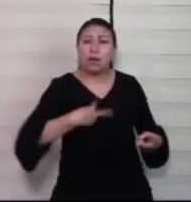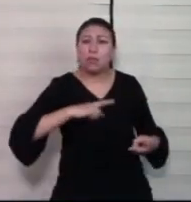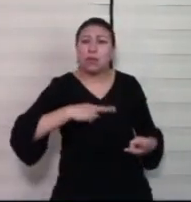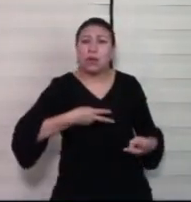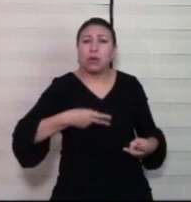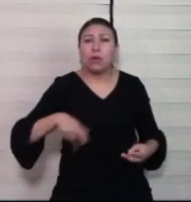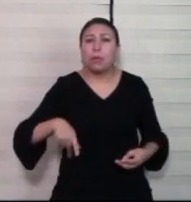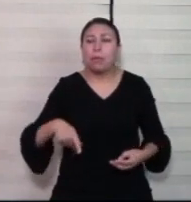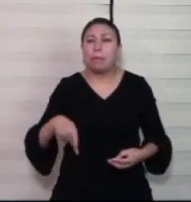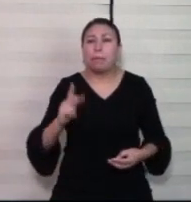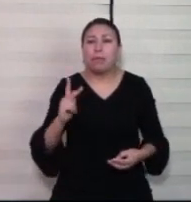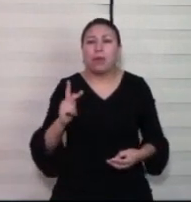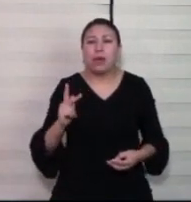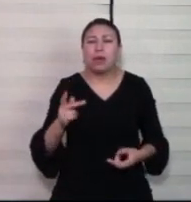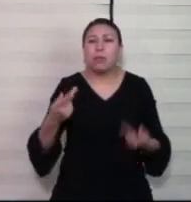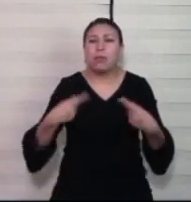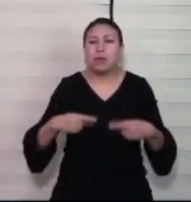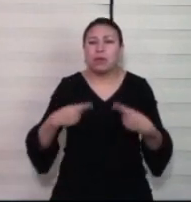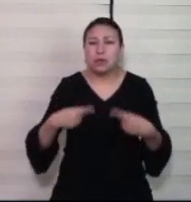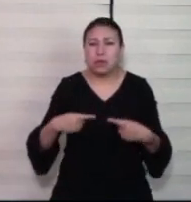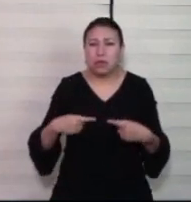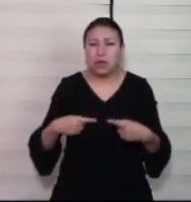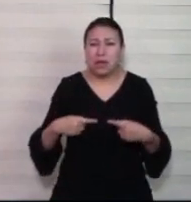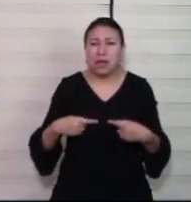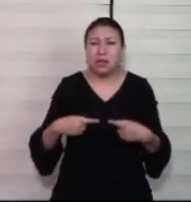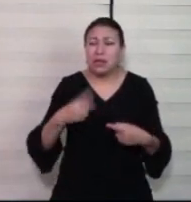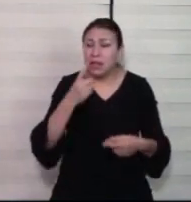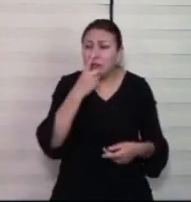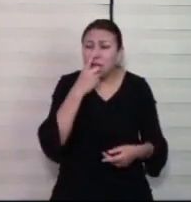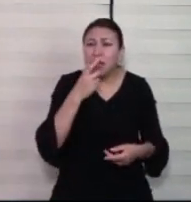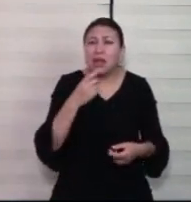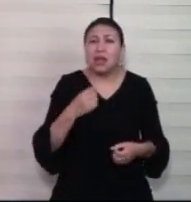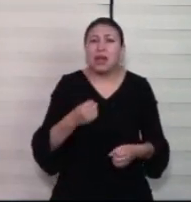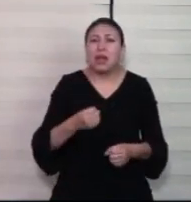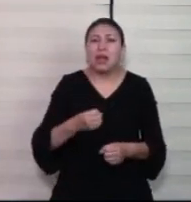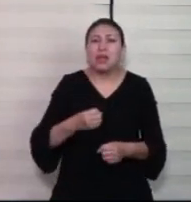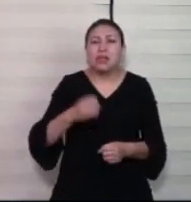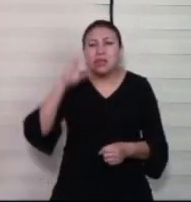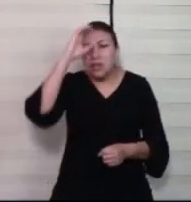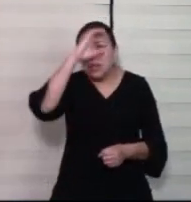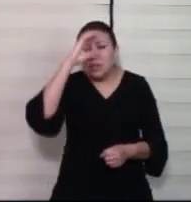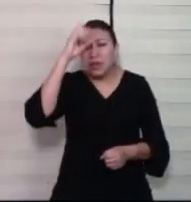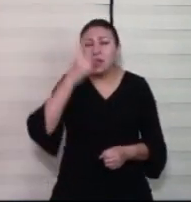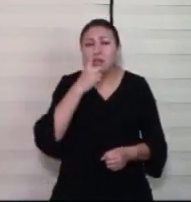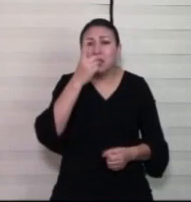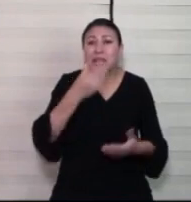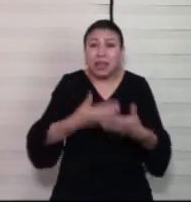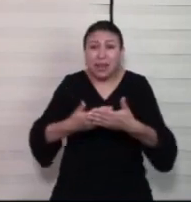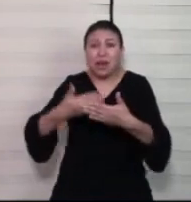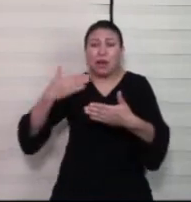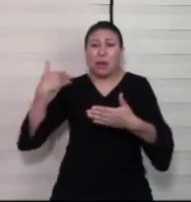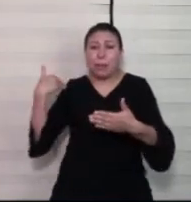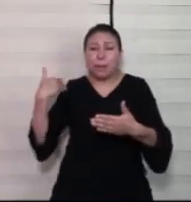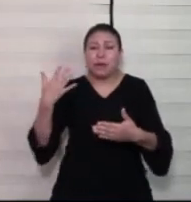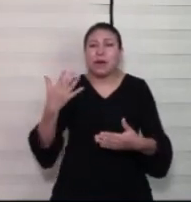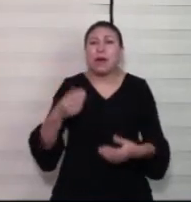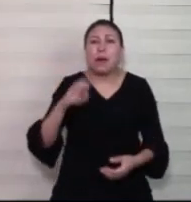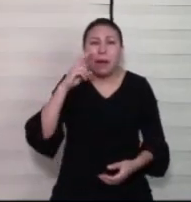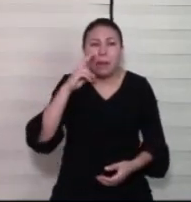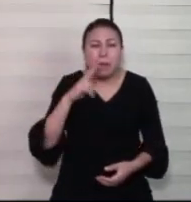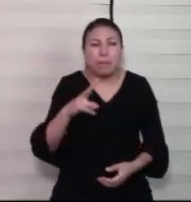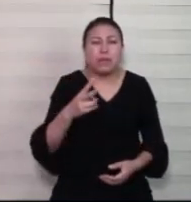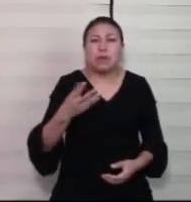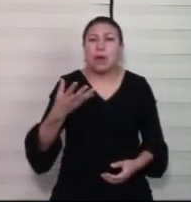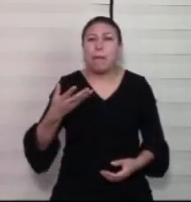expertos nos dicen que antes ya habían descubierto personas con este virus que nunca habían estado en